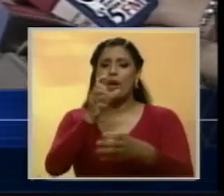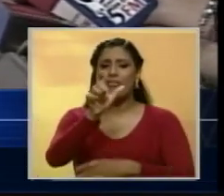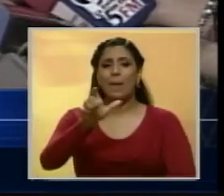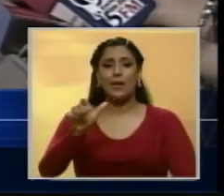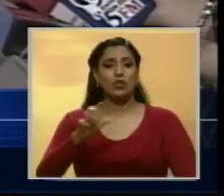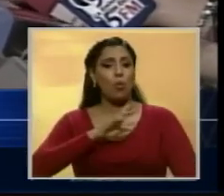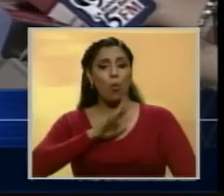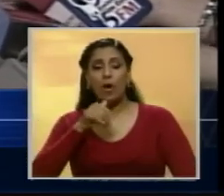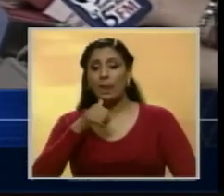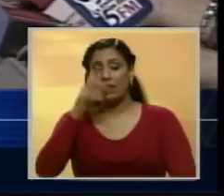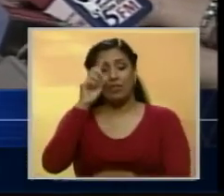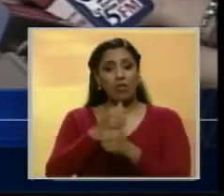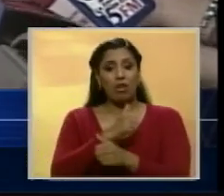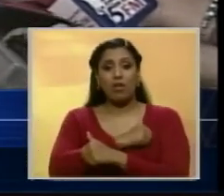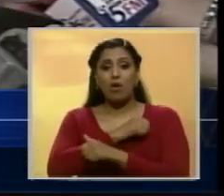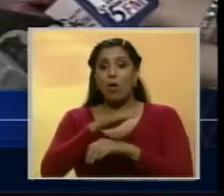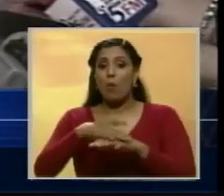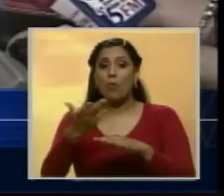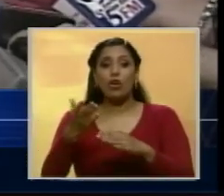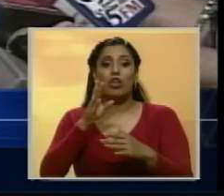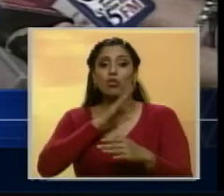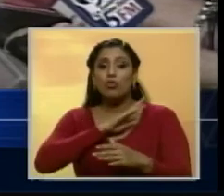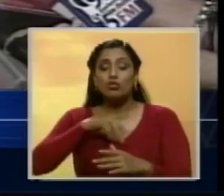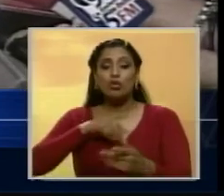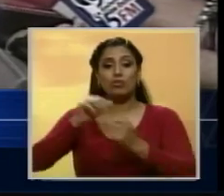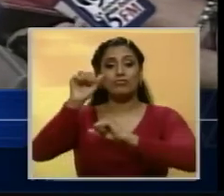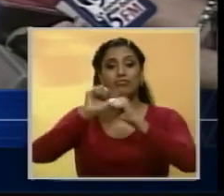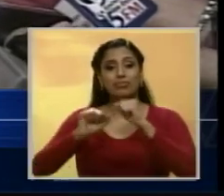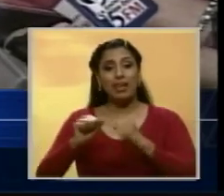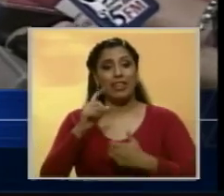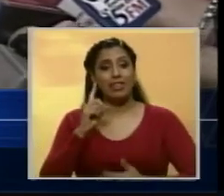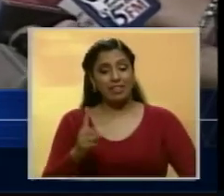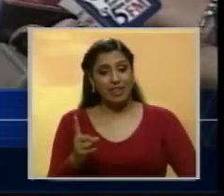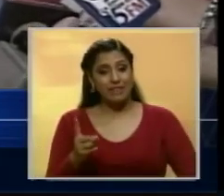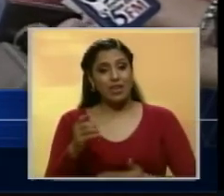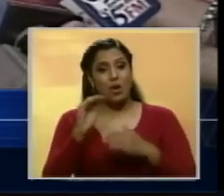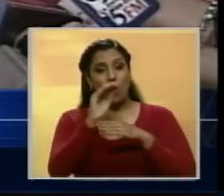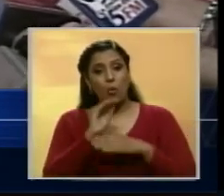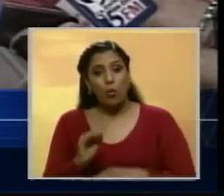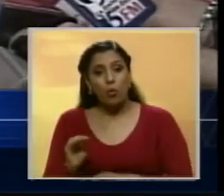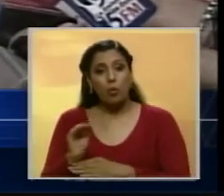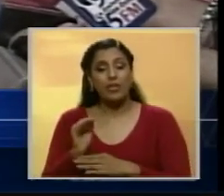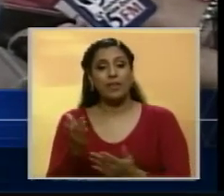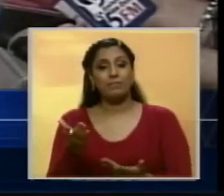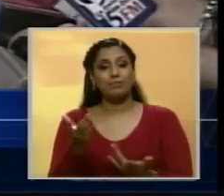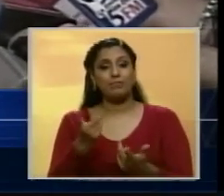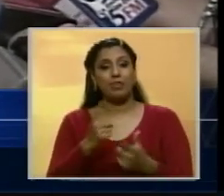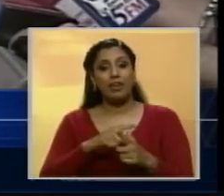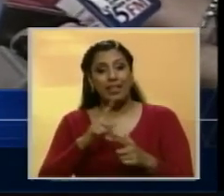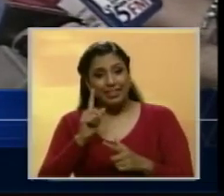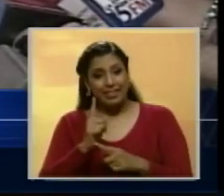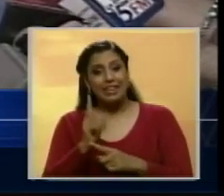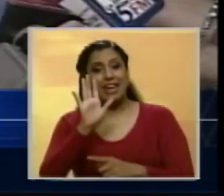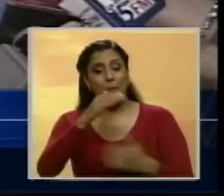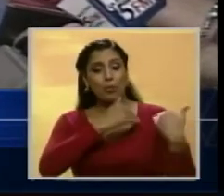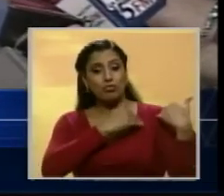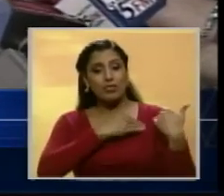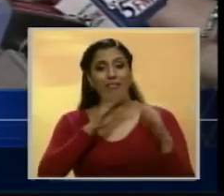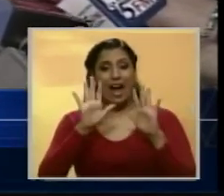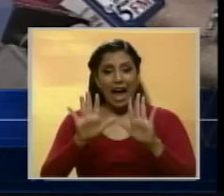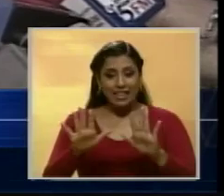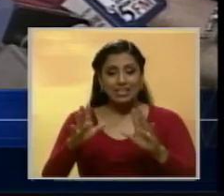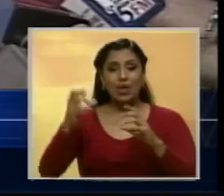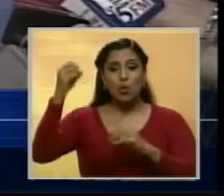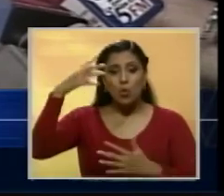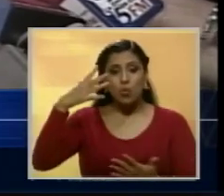gente que no tiene que trabajar porque no tomamos previsiones en mantenimiento y en lo que tiene que ver con el efecto de